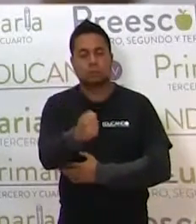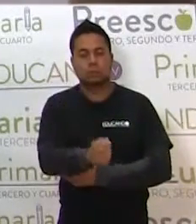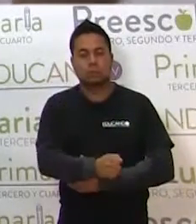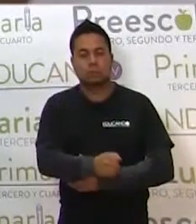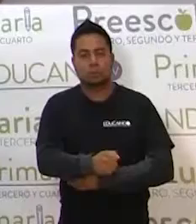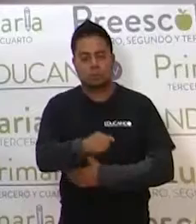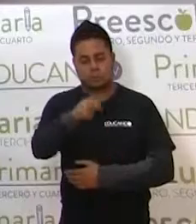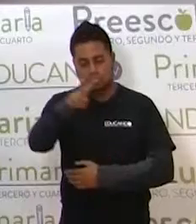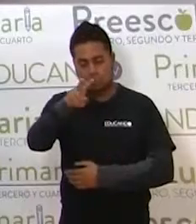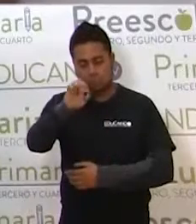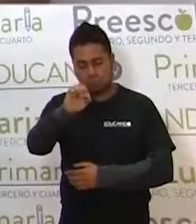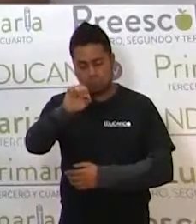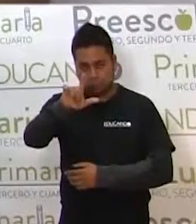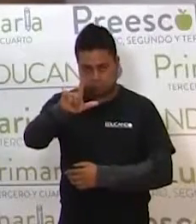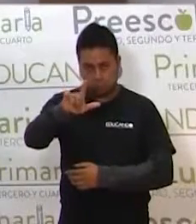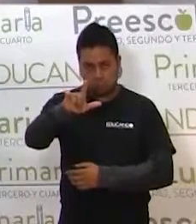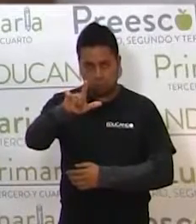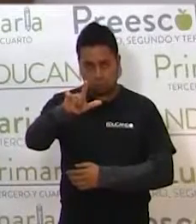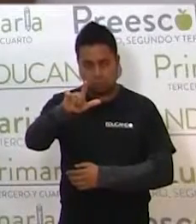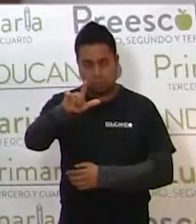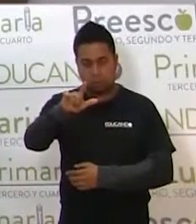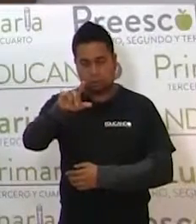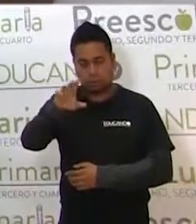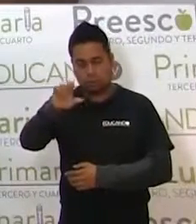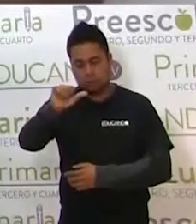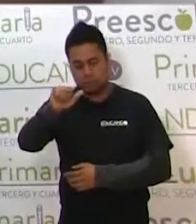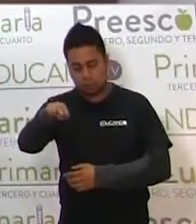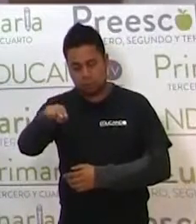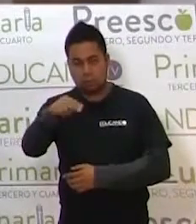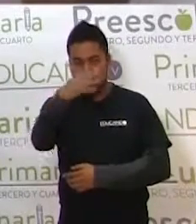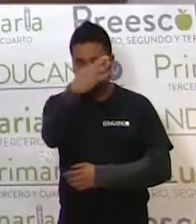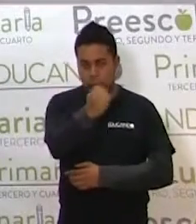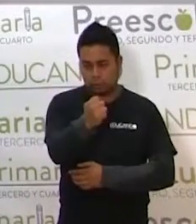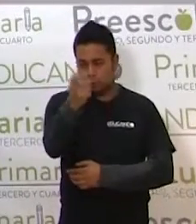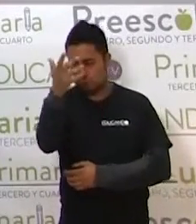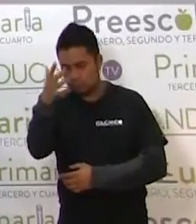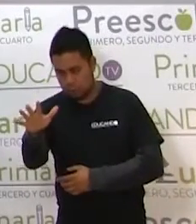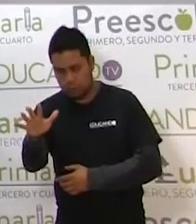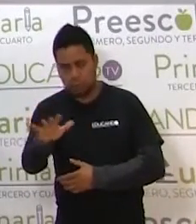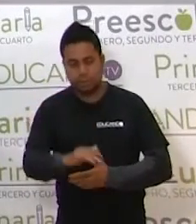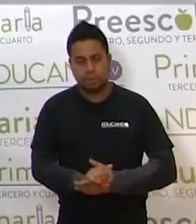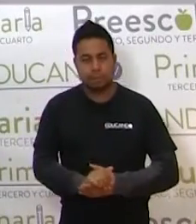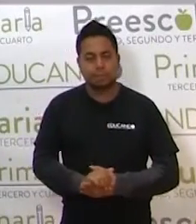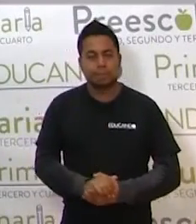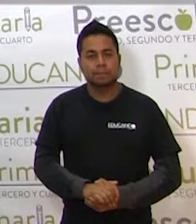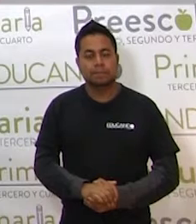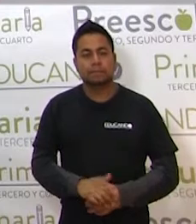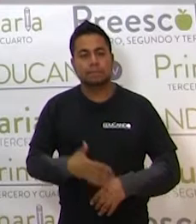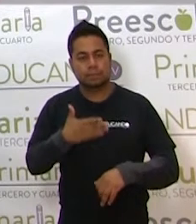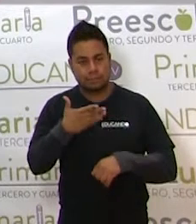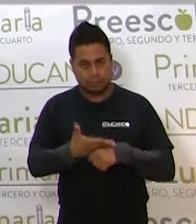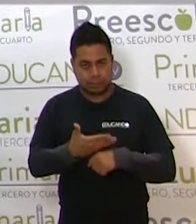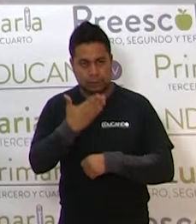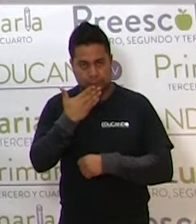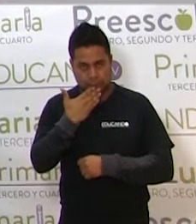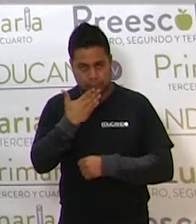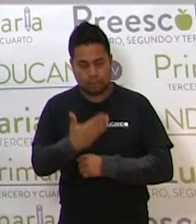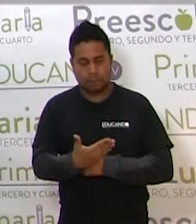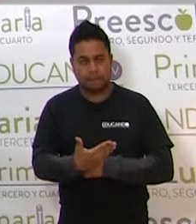bolt con 9 y 10 muy bien ahora